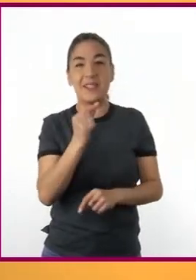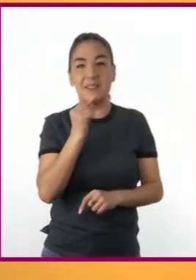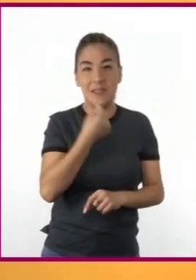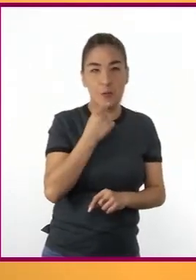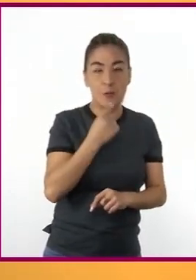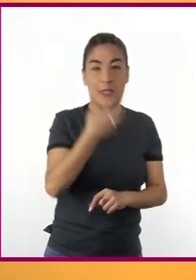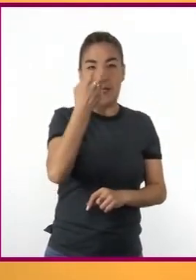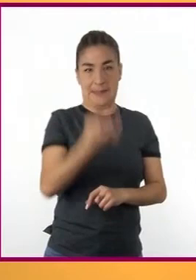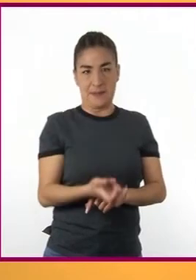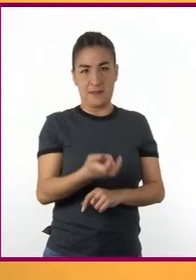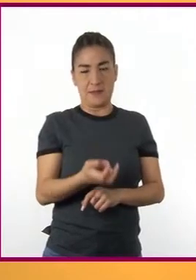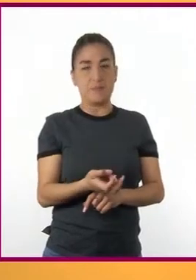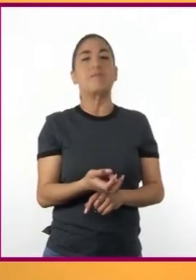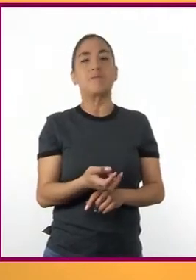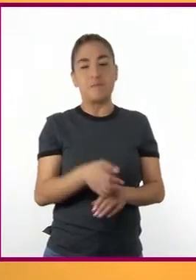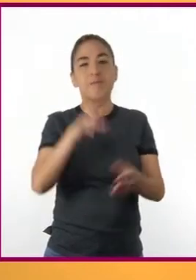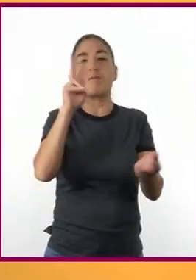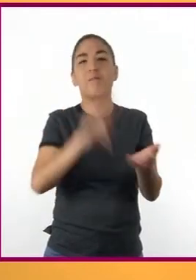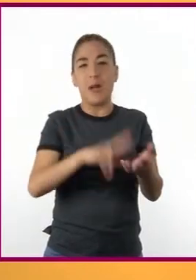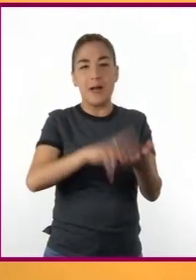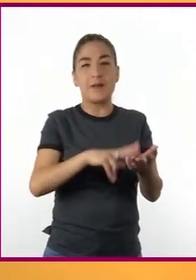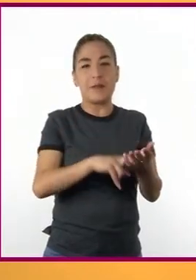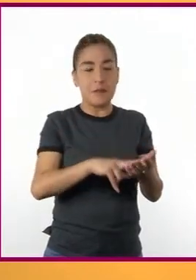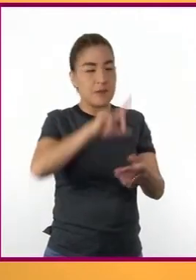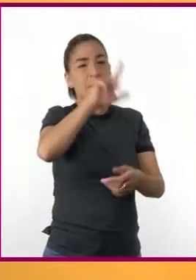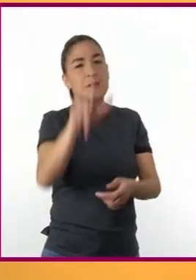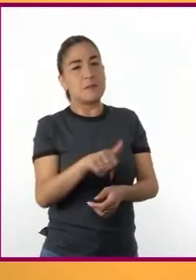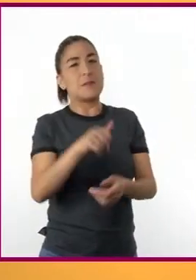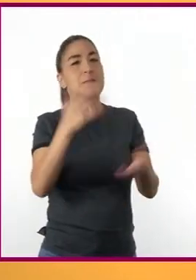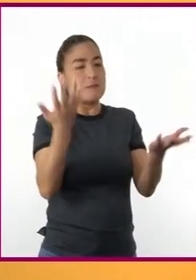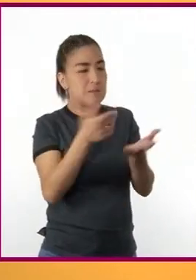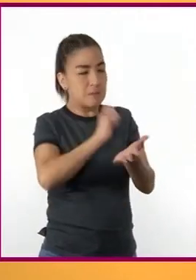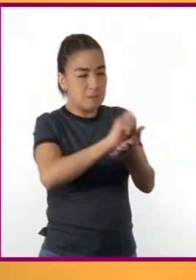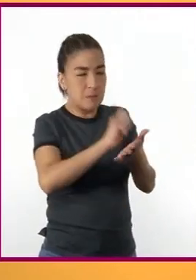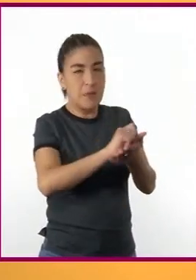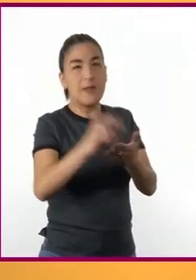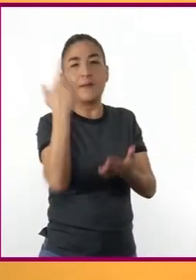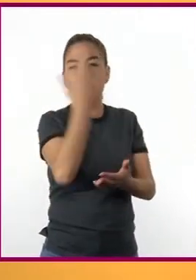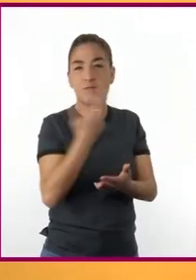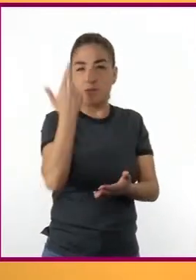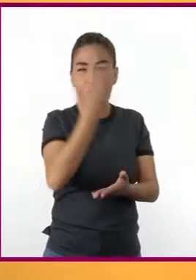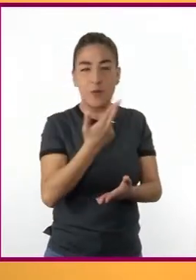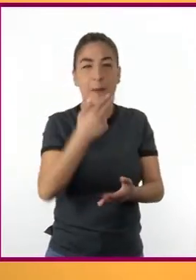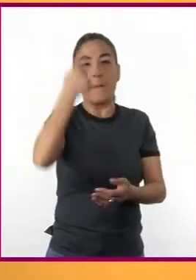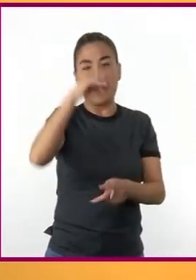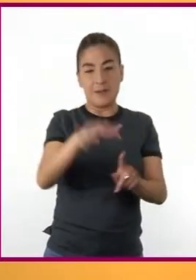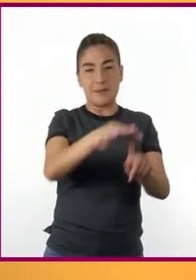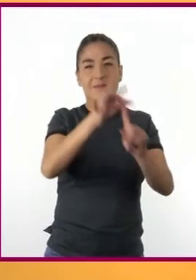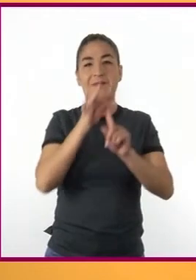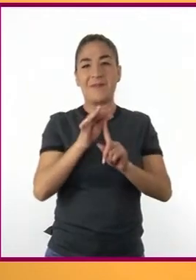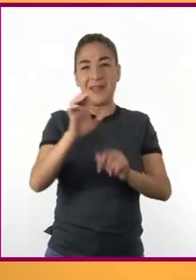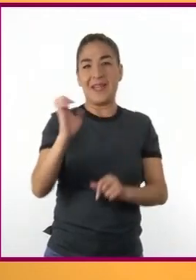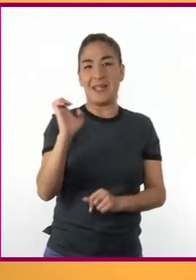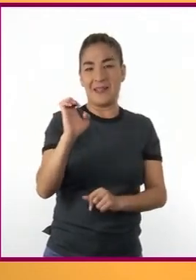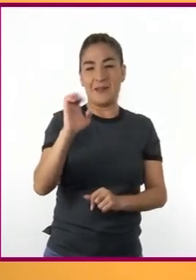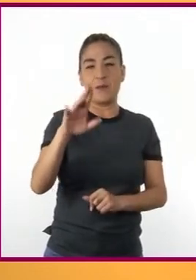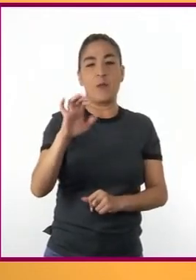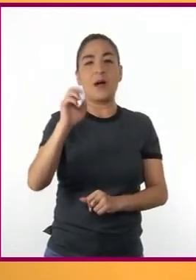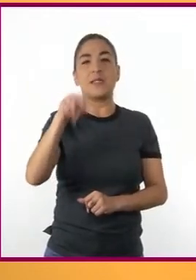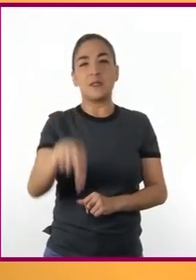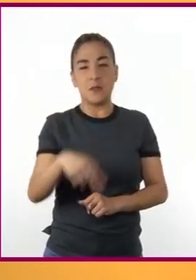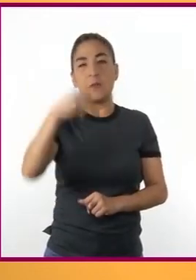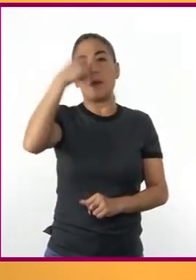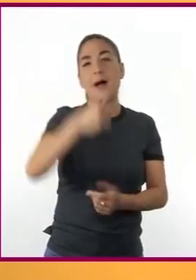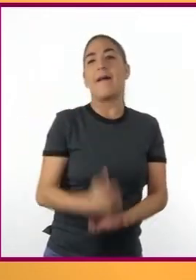esto, vamos a tomar los valores y analizarlos, de forma que podamos obtener la ecuación que nos